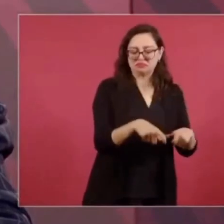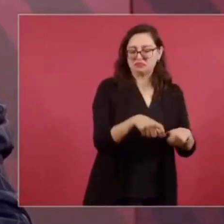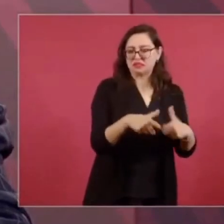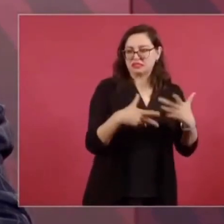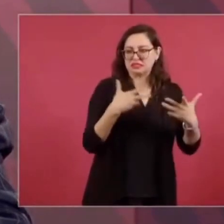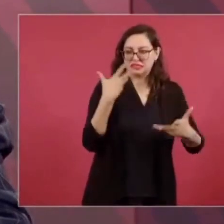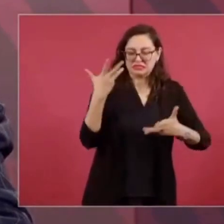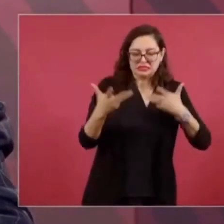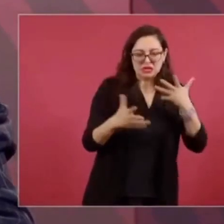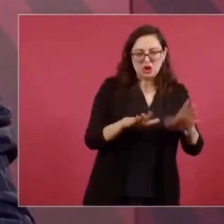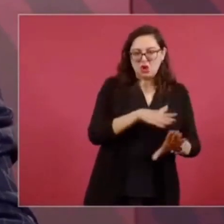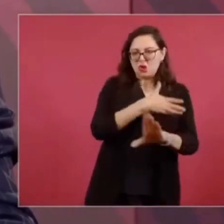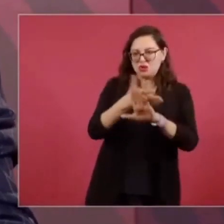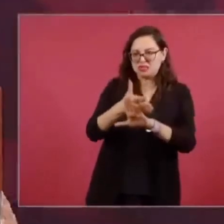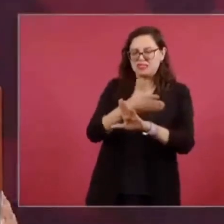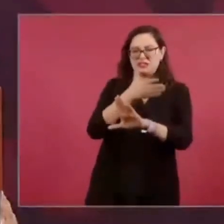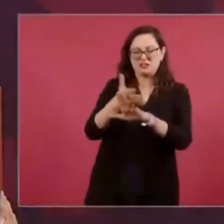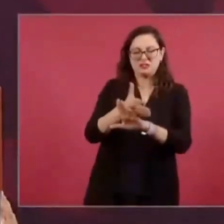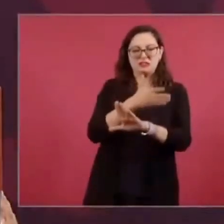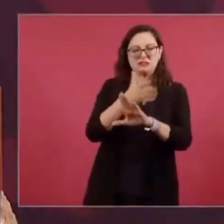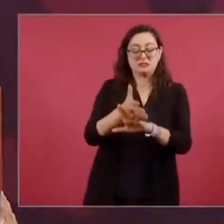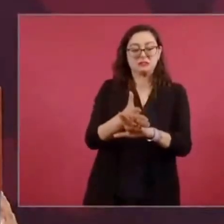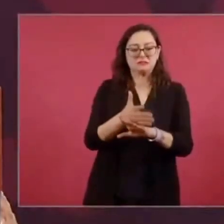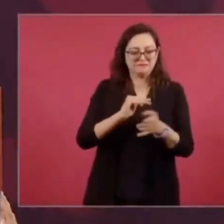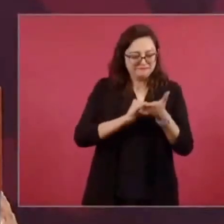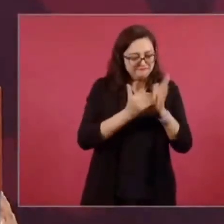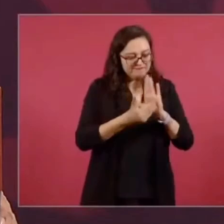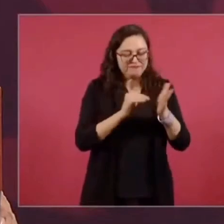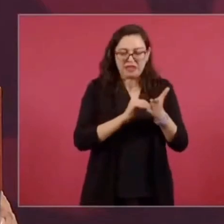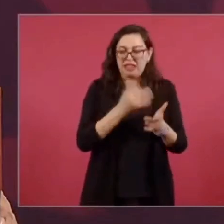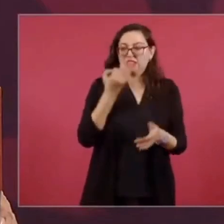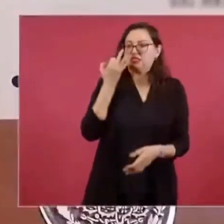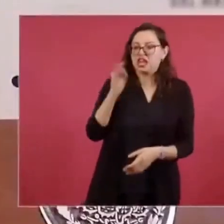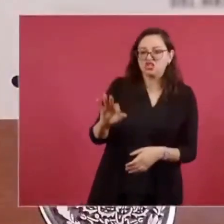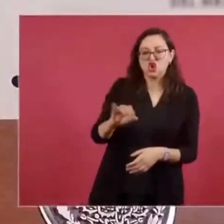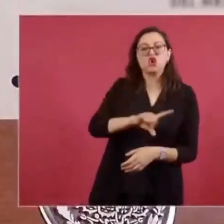que fueron los que lo traicionaron y lo asesinaron.